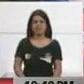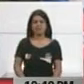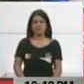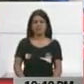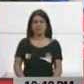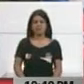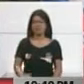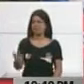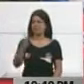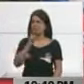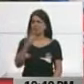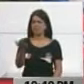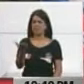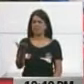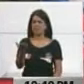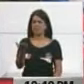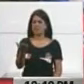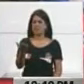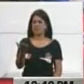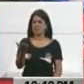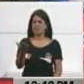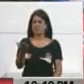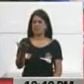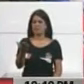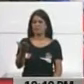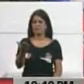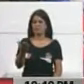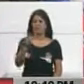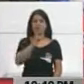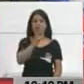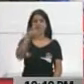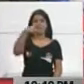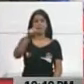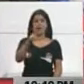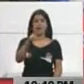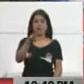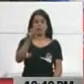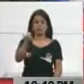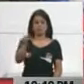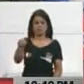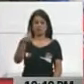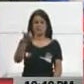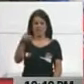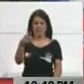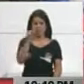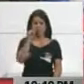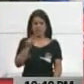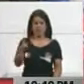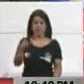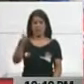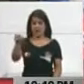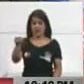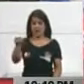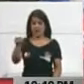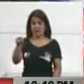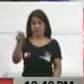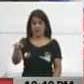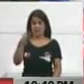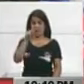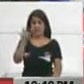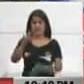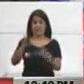¿Cómo se llama? A ese mismo, Diego Padrón. Diego Padrón. Gracias a él, mandó una